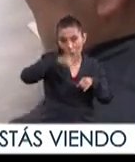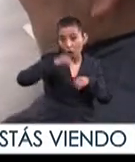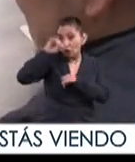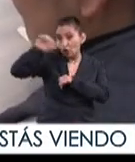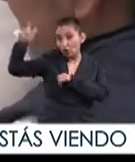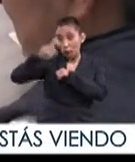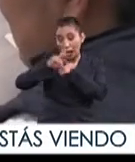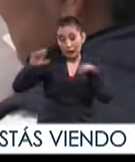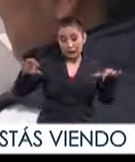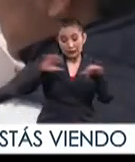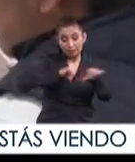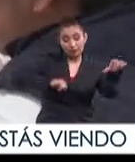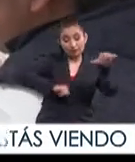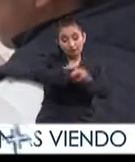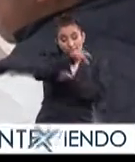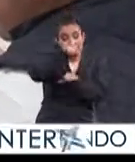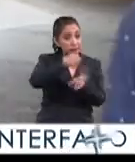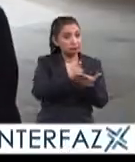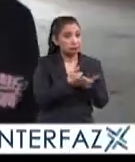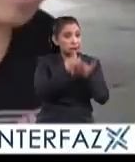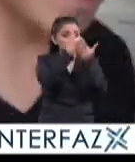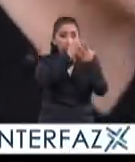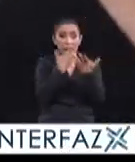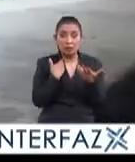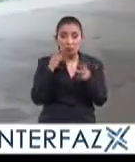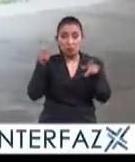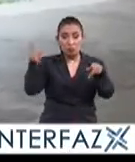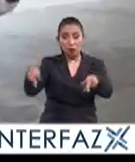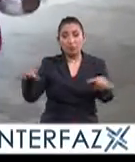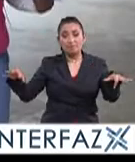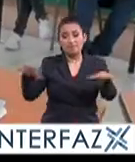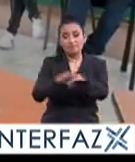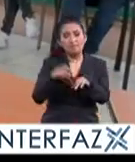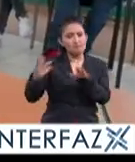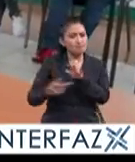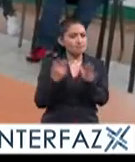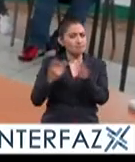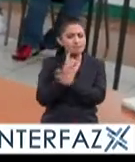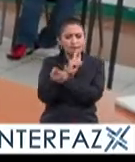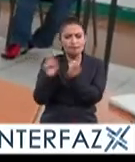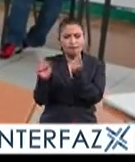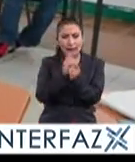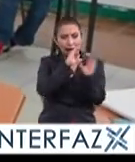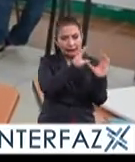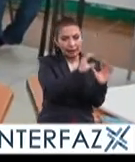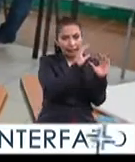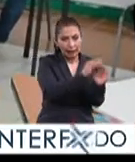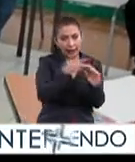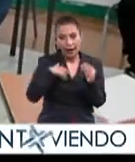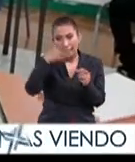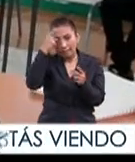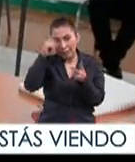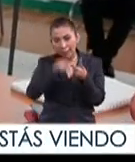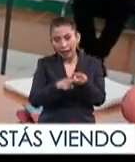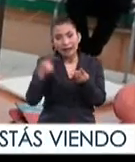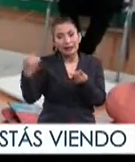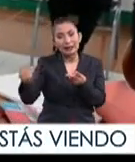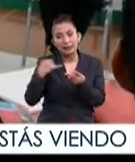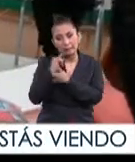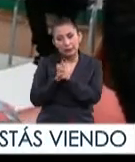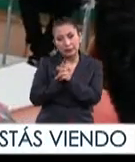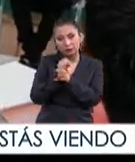e internacionales es una herramienta y un puente de interacción permanente entre la enseñanza, el aprendizaje